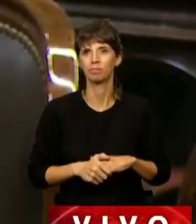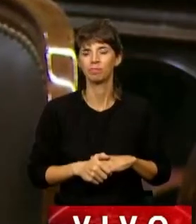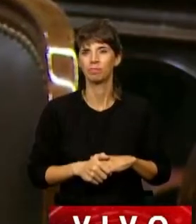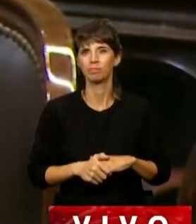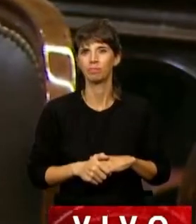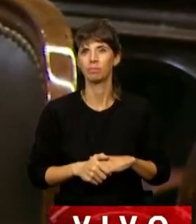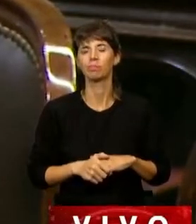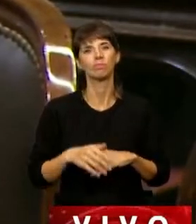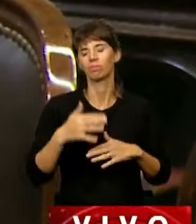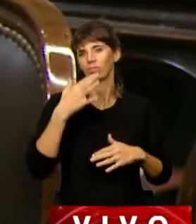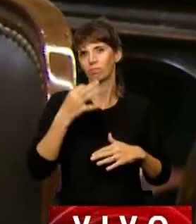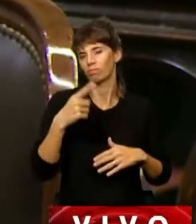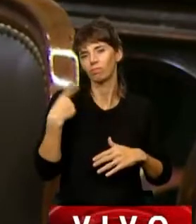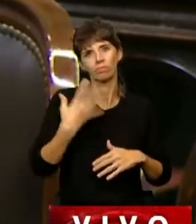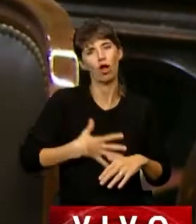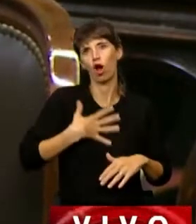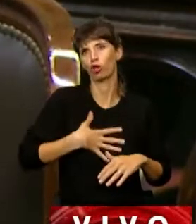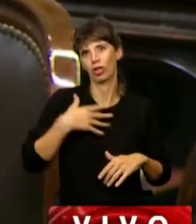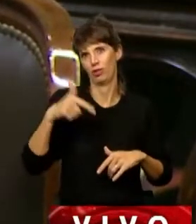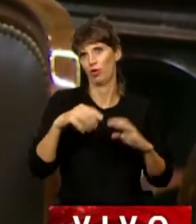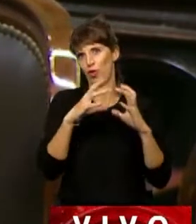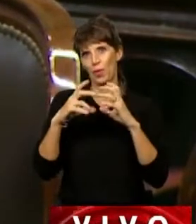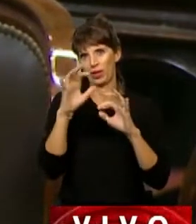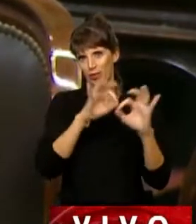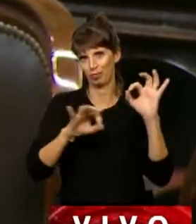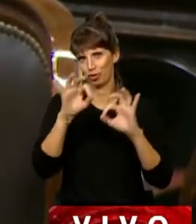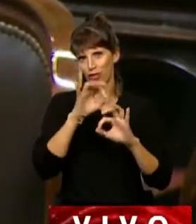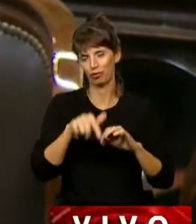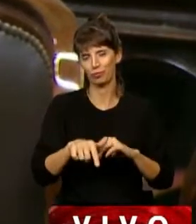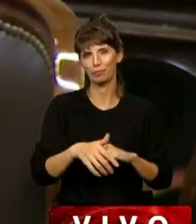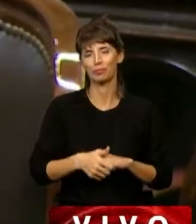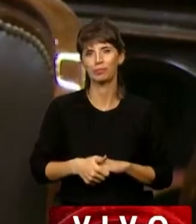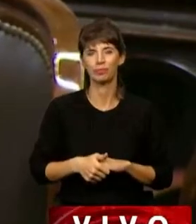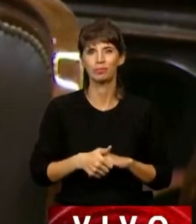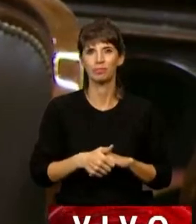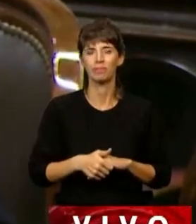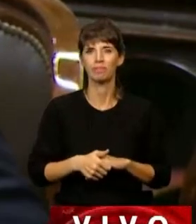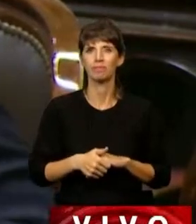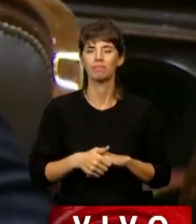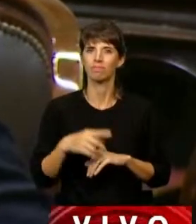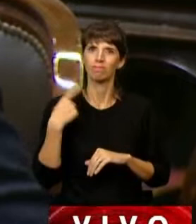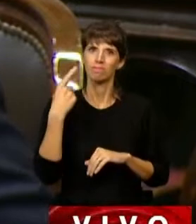Saludamos el tratamiento de este proyecto. Creemos que es el fruto